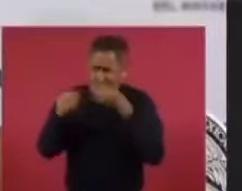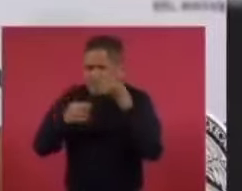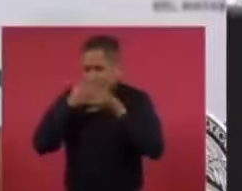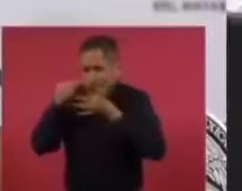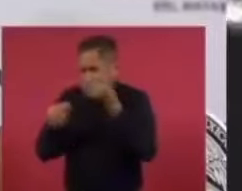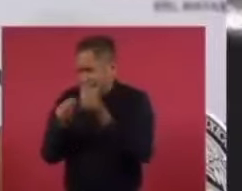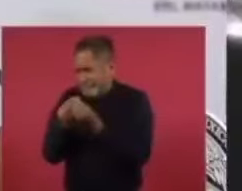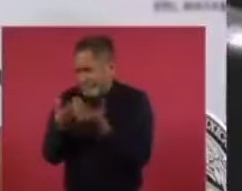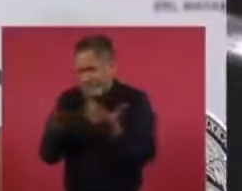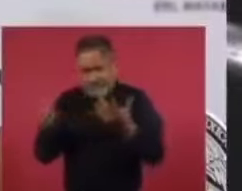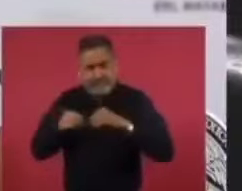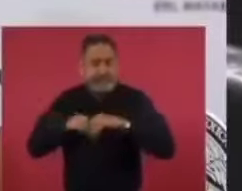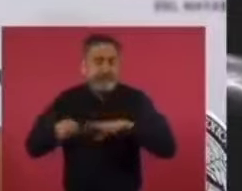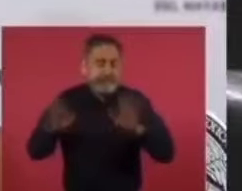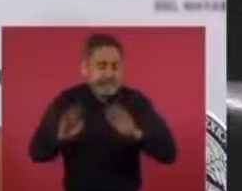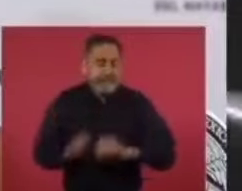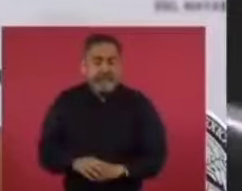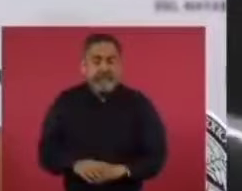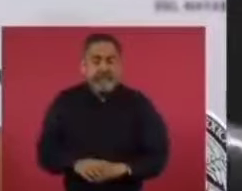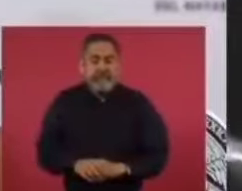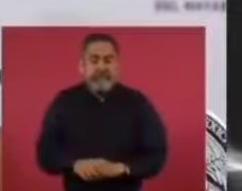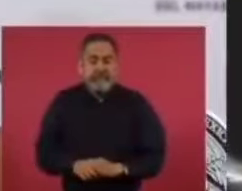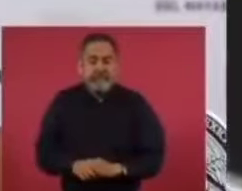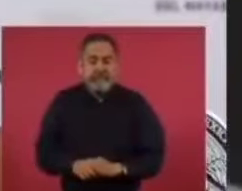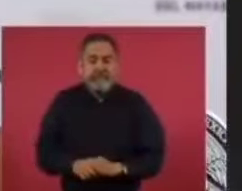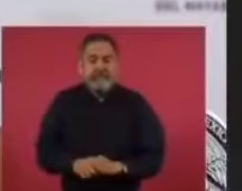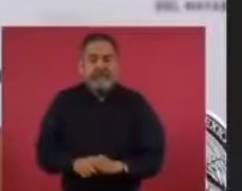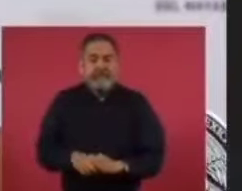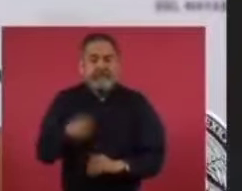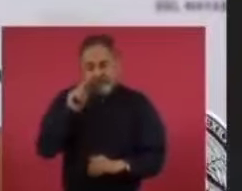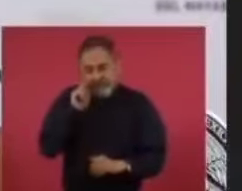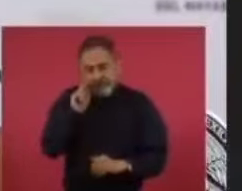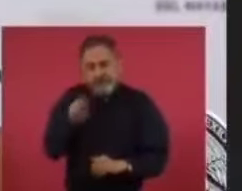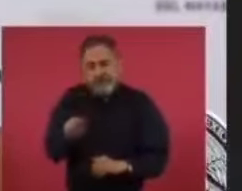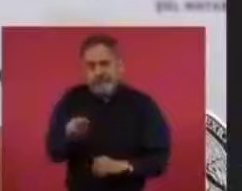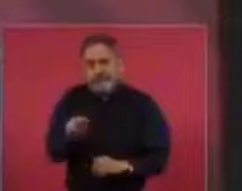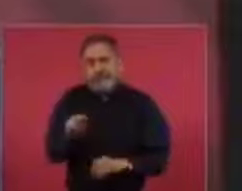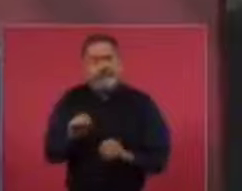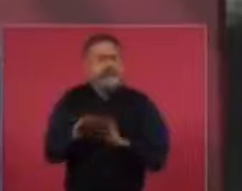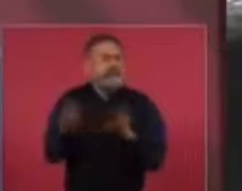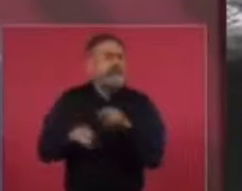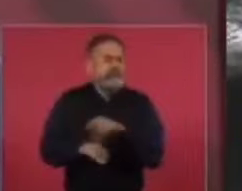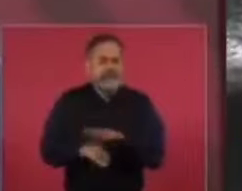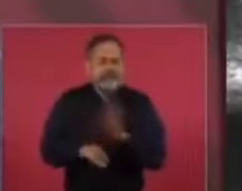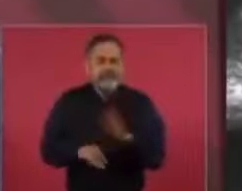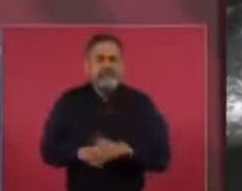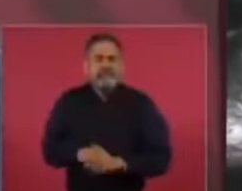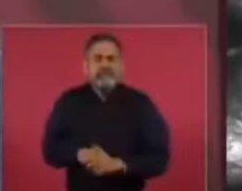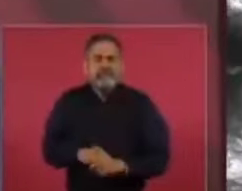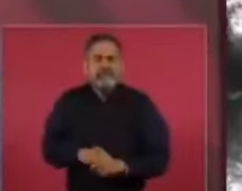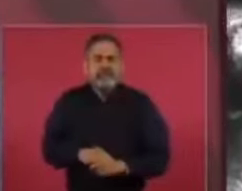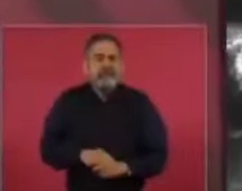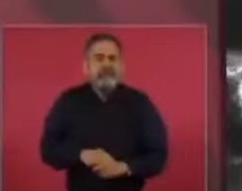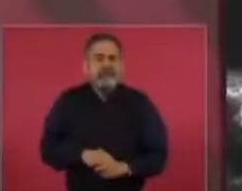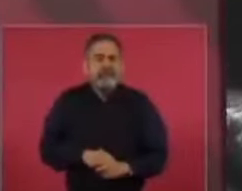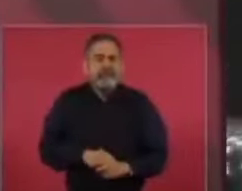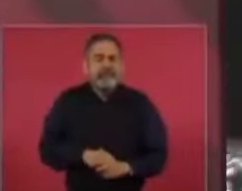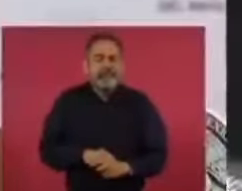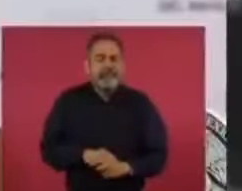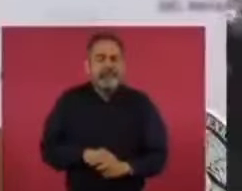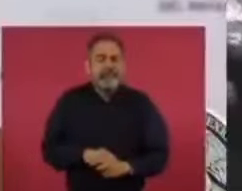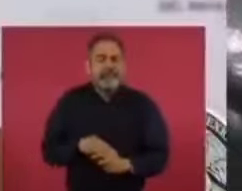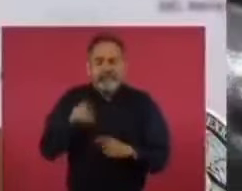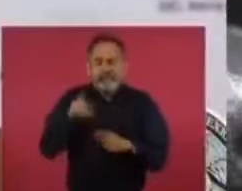de dictadura, pero cuando es de la derecha no hay dictadura. Cuando hay una reelección, cuando Merkel se reeligió, no es